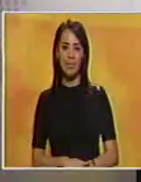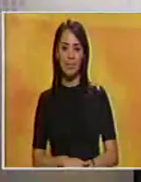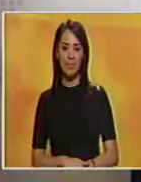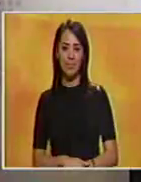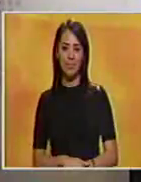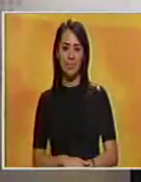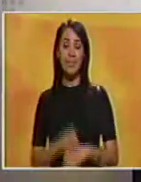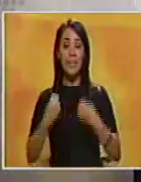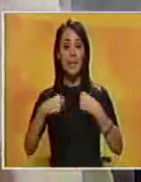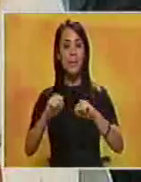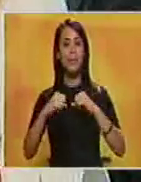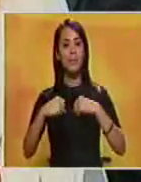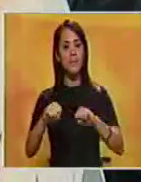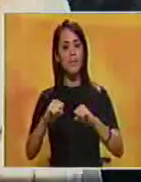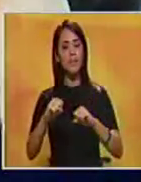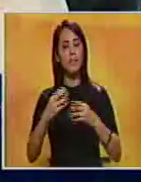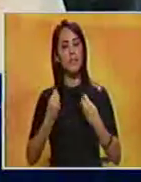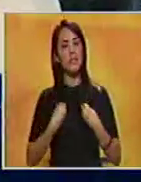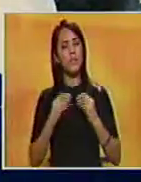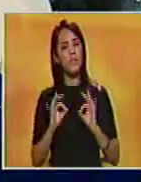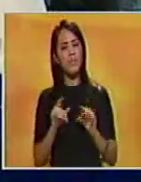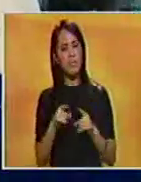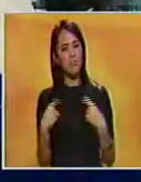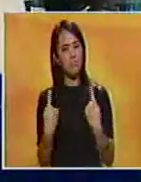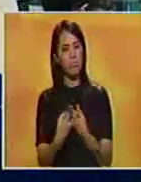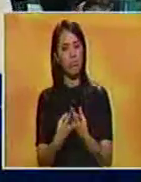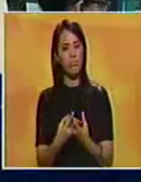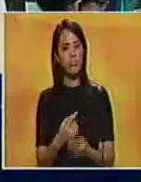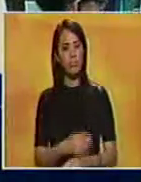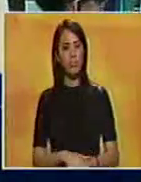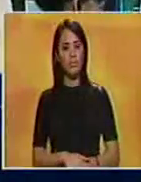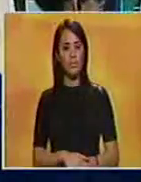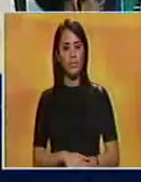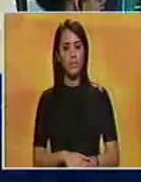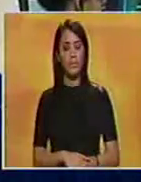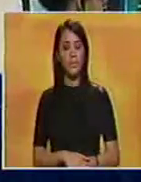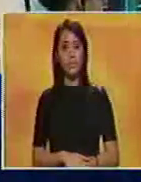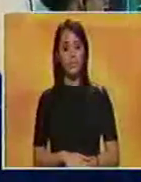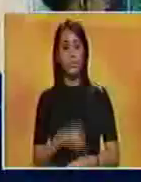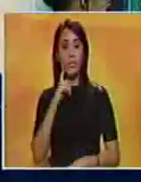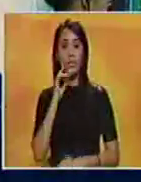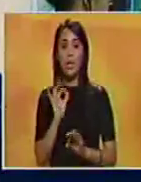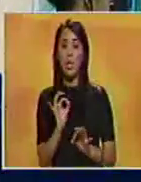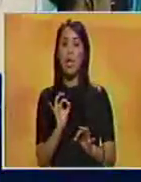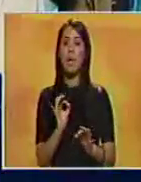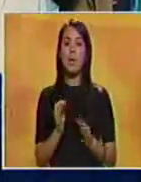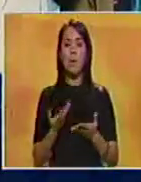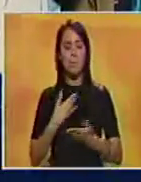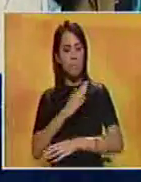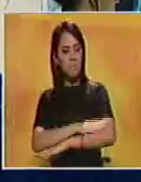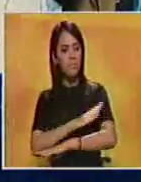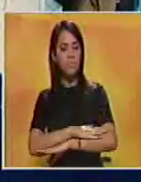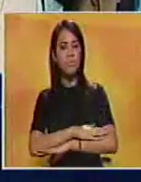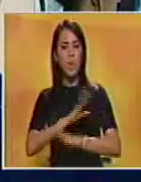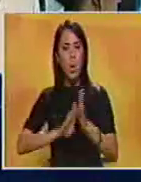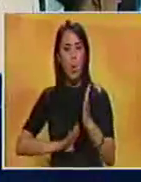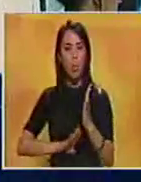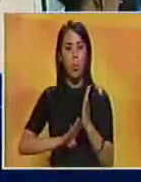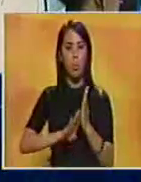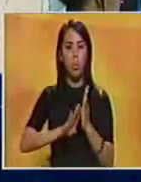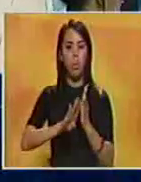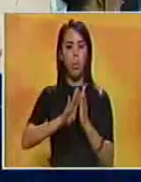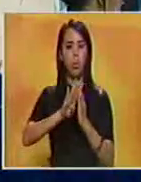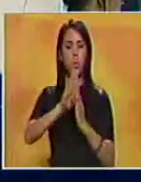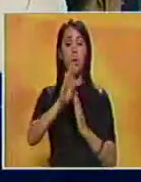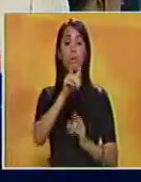de los emprendedores que hacen vida en el Impact Hub han sido capaces de sostenerse y de continuar creciendo. Muchos